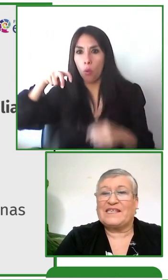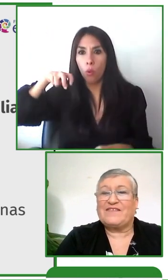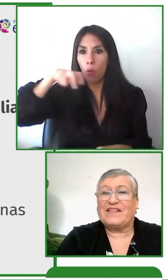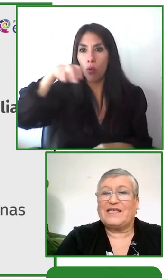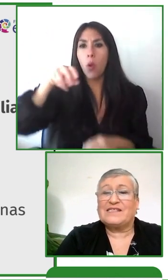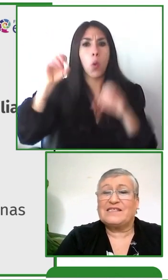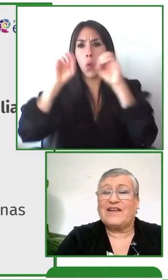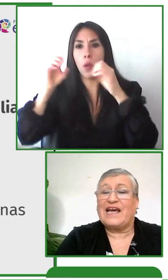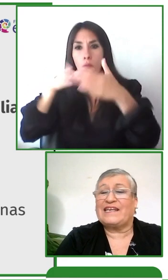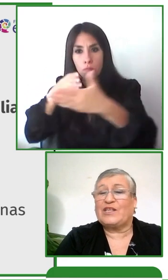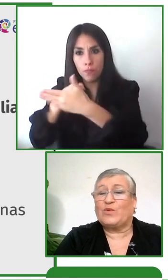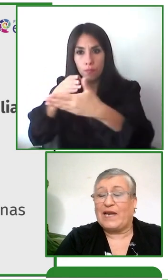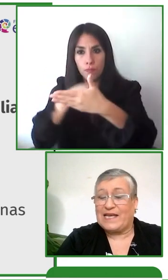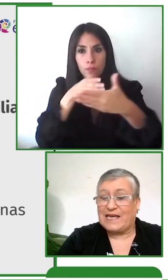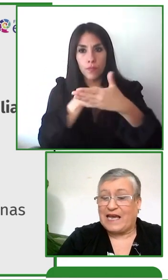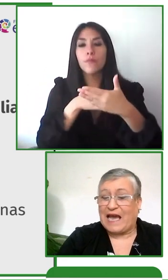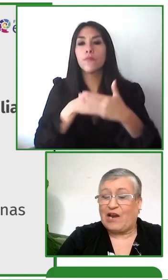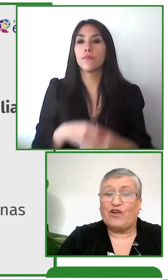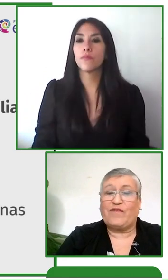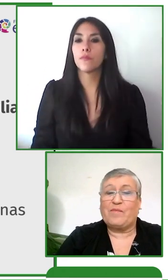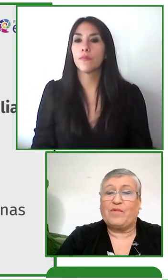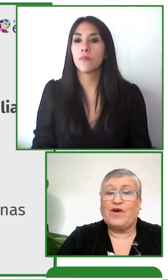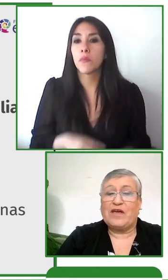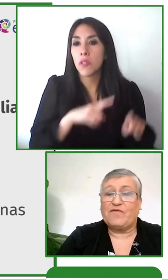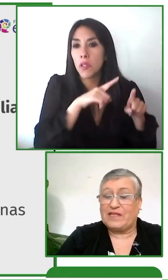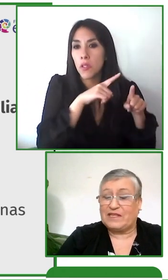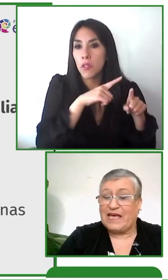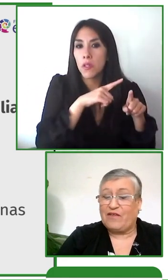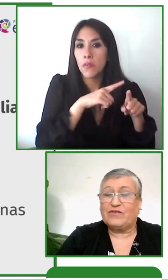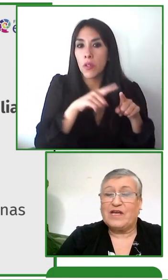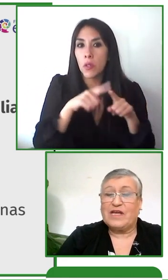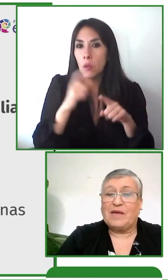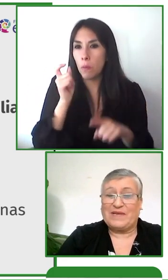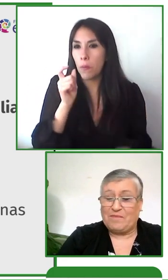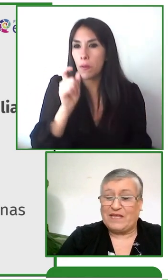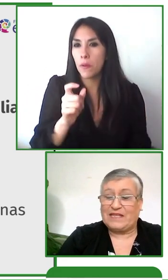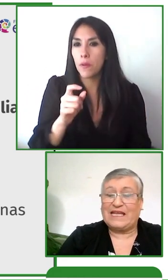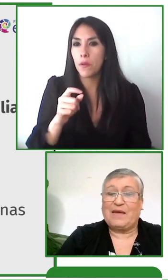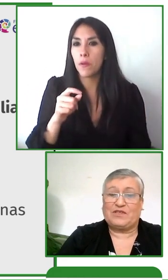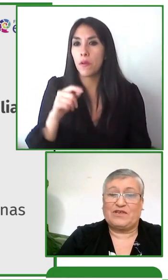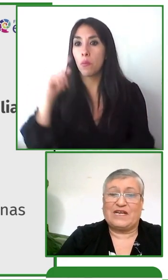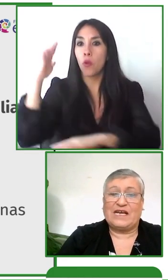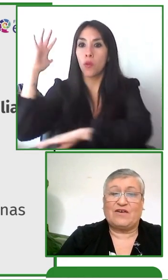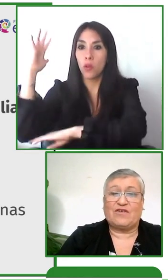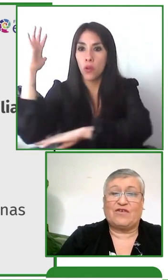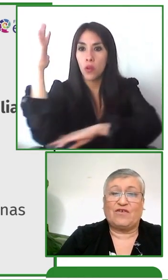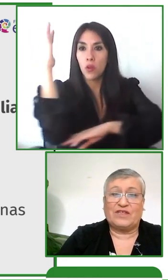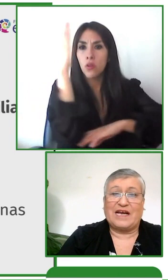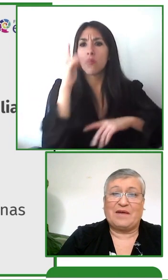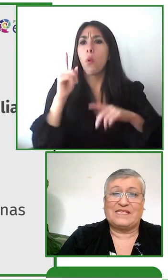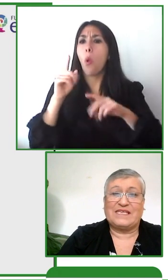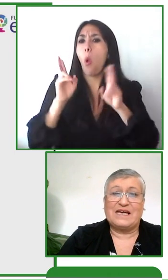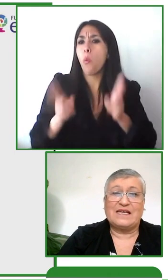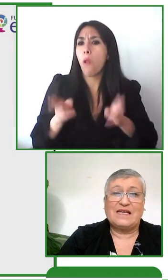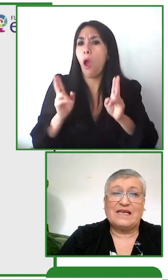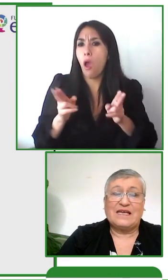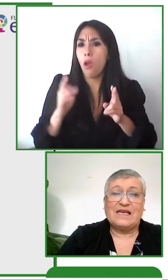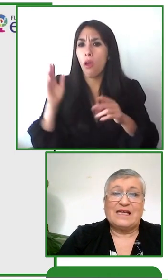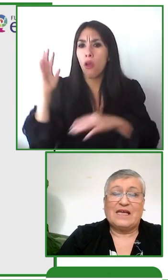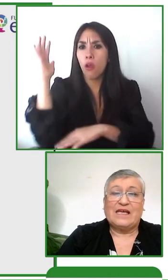problemas de accesibilidad a la naturaleza a los que nos vemos enfrentados, especialmente las personas con